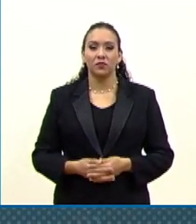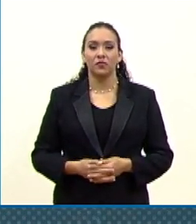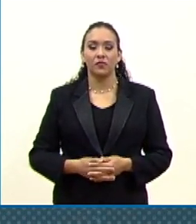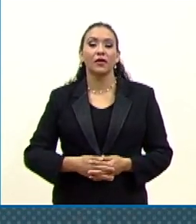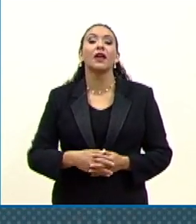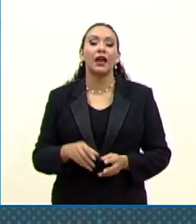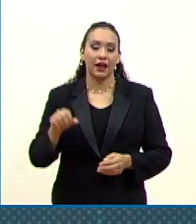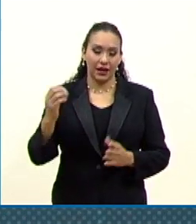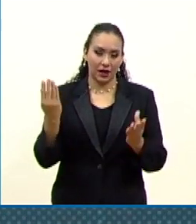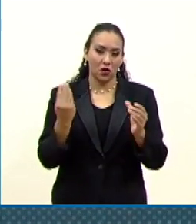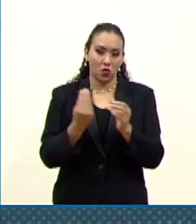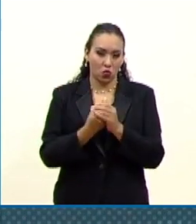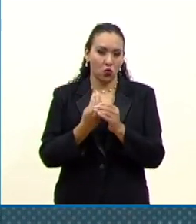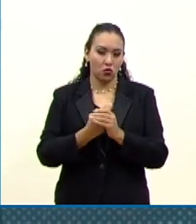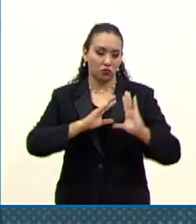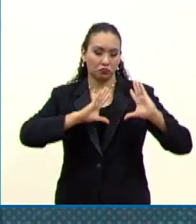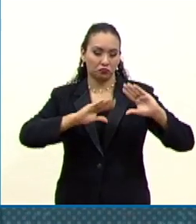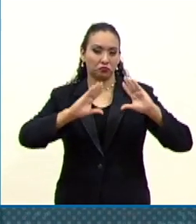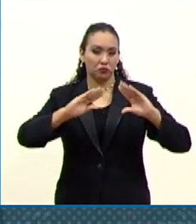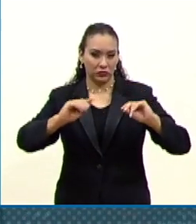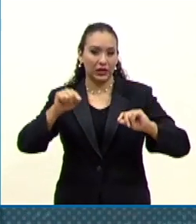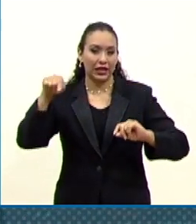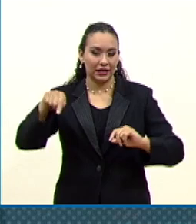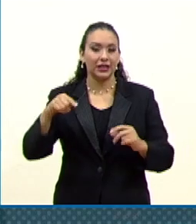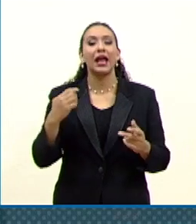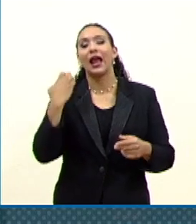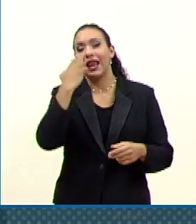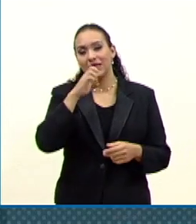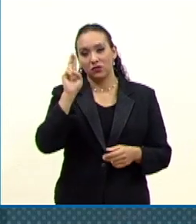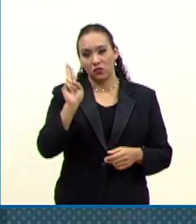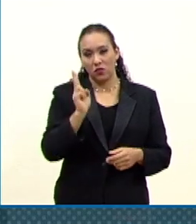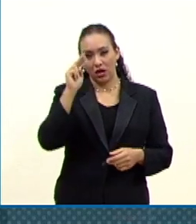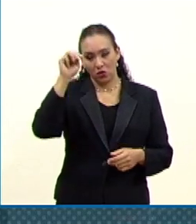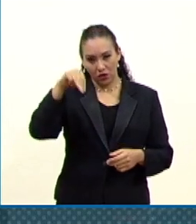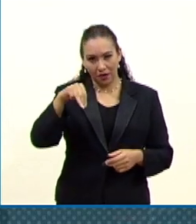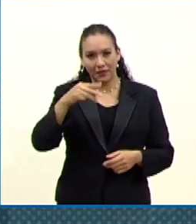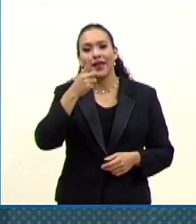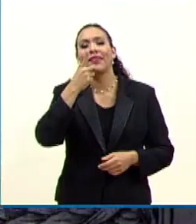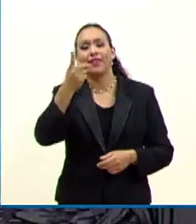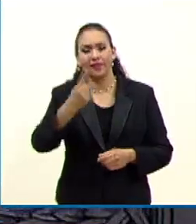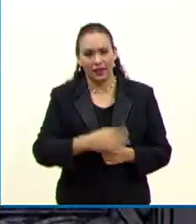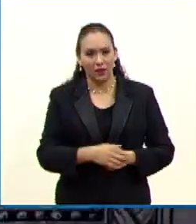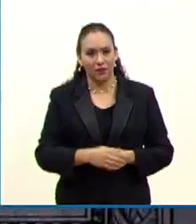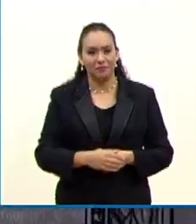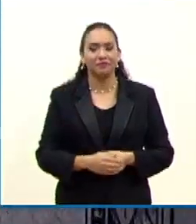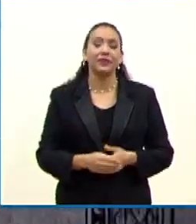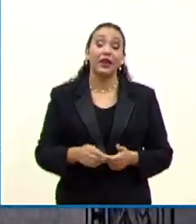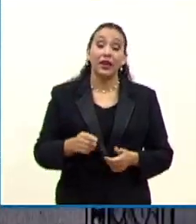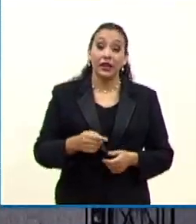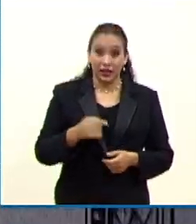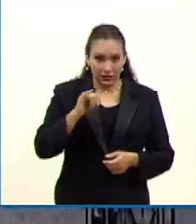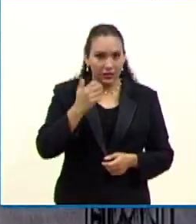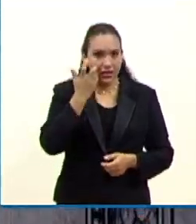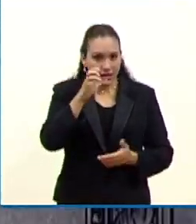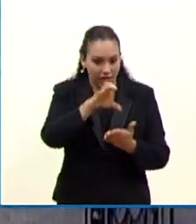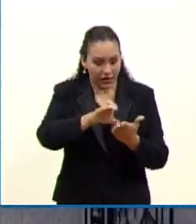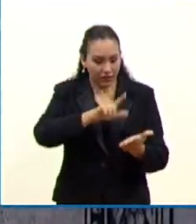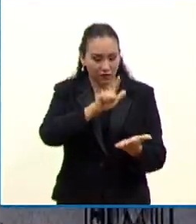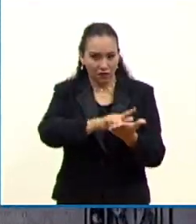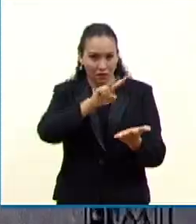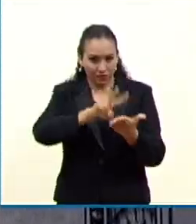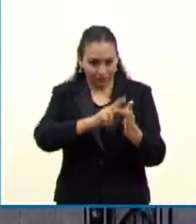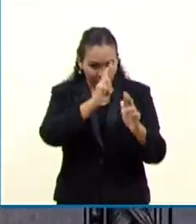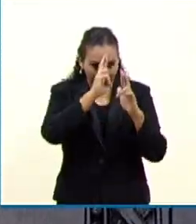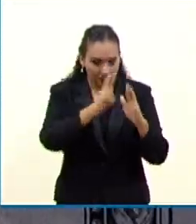clausura de un seminario organizado por la Facultad de Derecho de la UNAM, confió en que se preservarán los principios del constitucionalismo